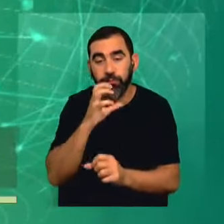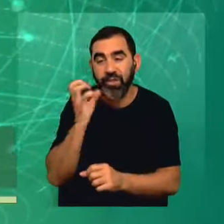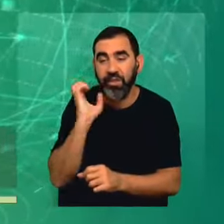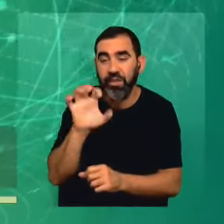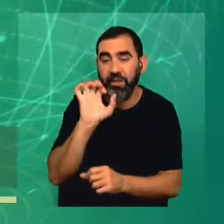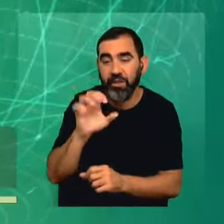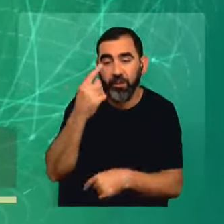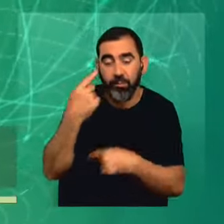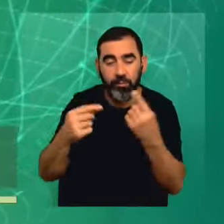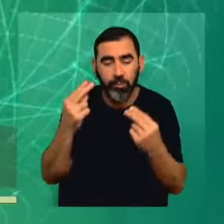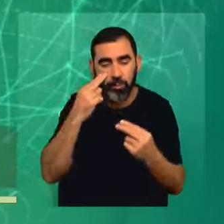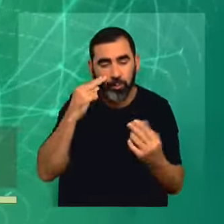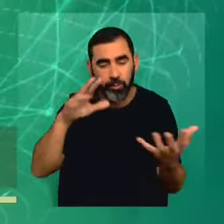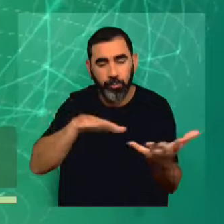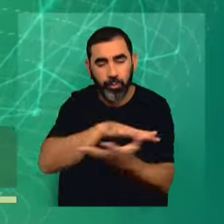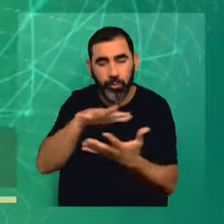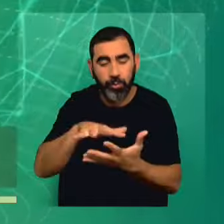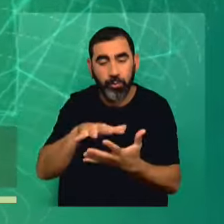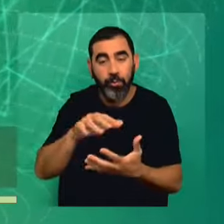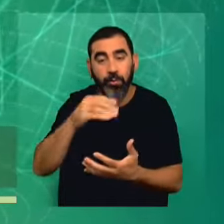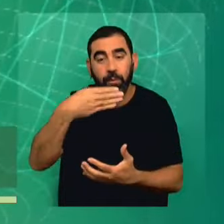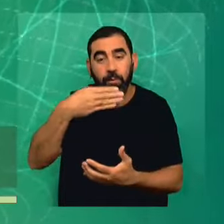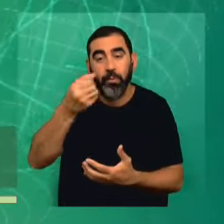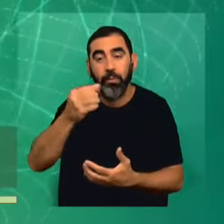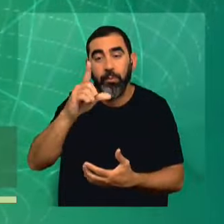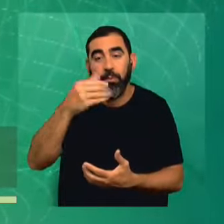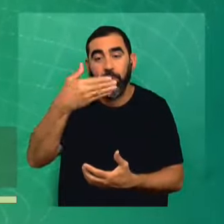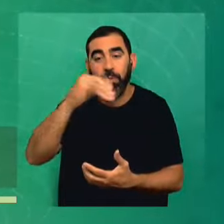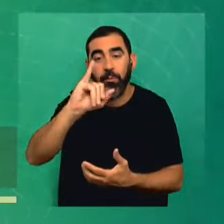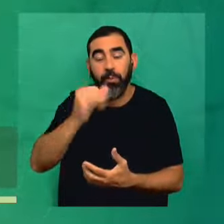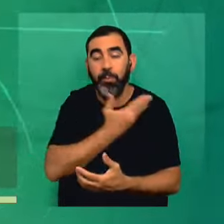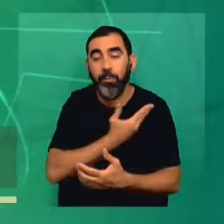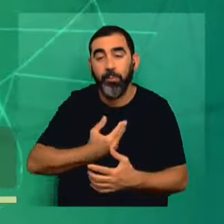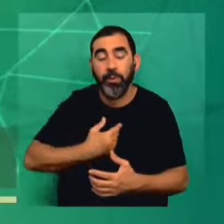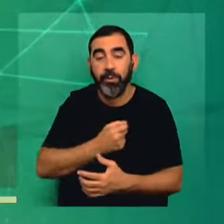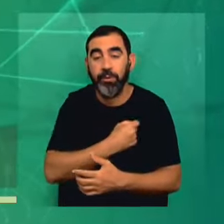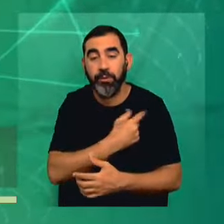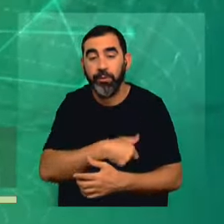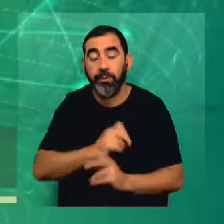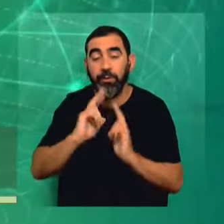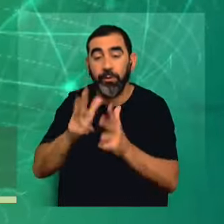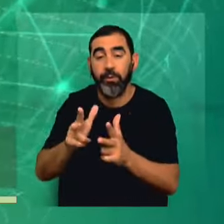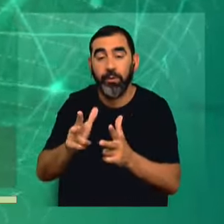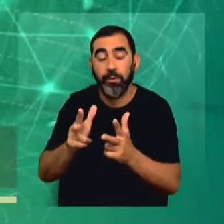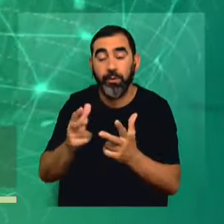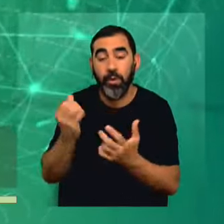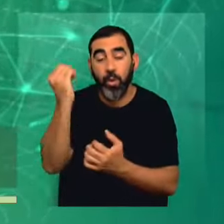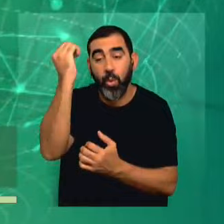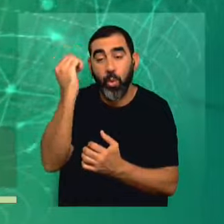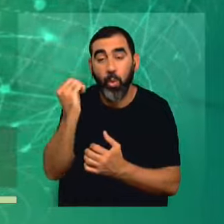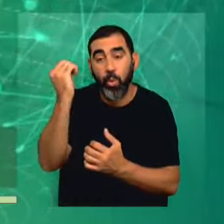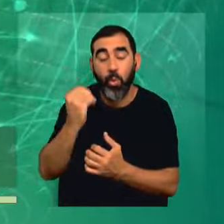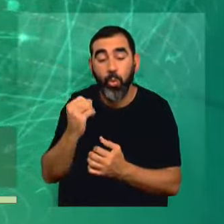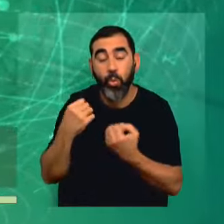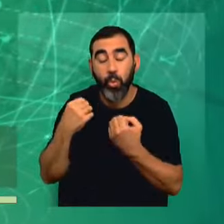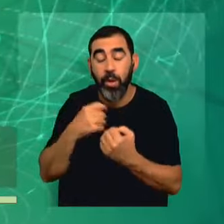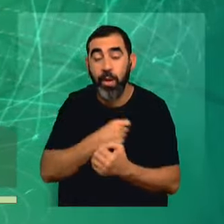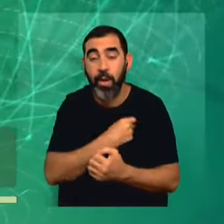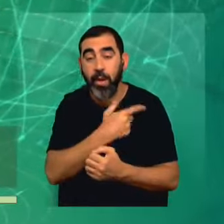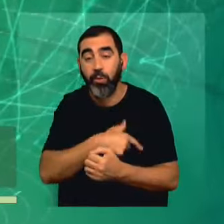los múltiples incidentes que hubo Alejandro balv presidente nacional dijo en rueda de prensa que el vehículo que transportaba a los tricolores se